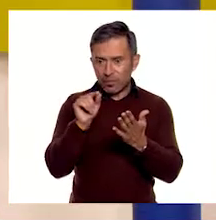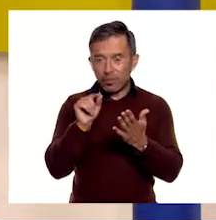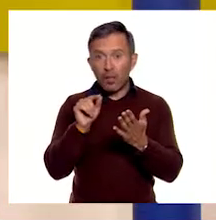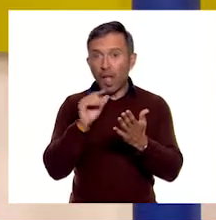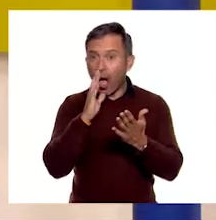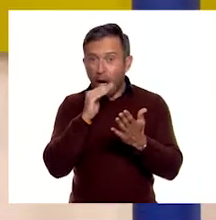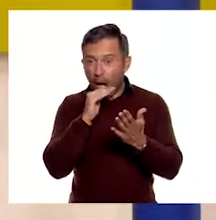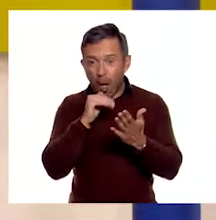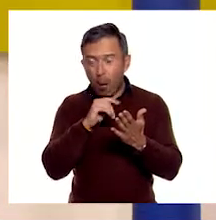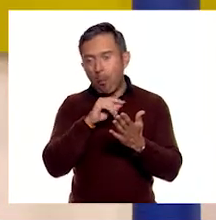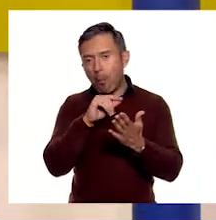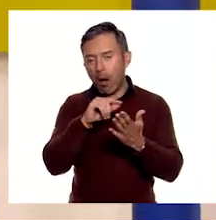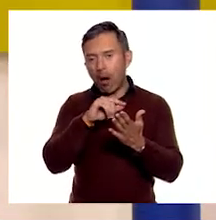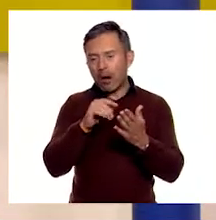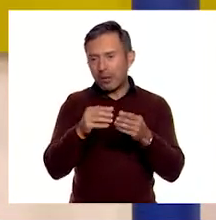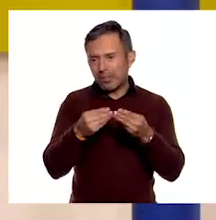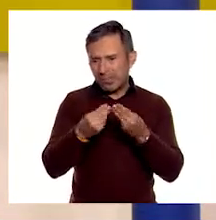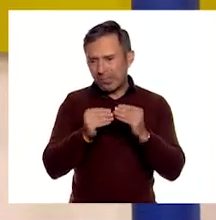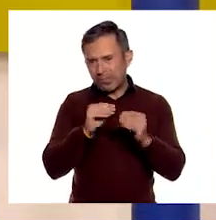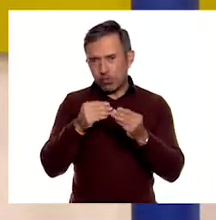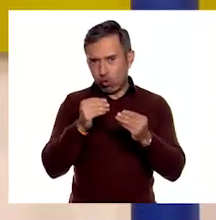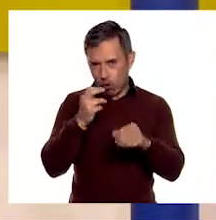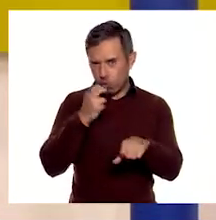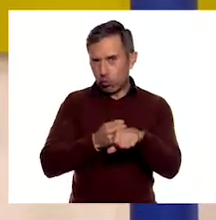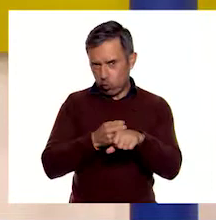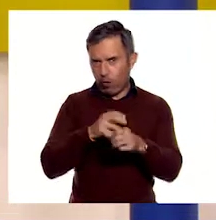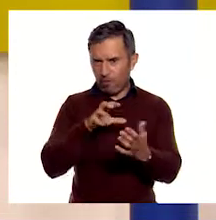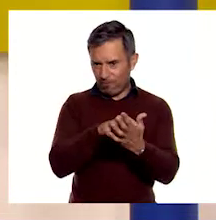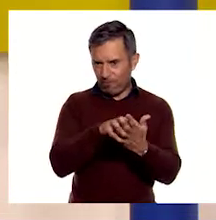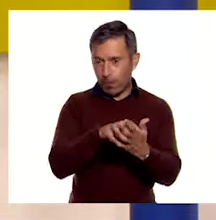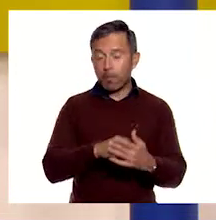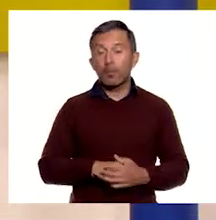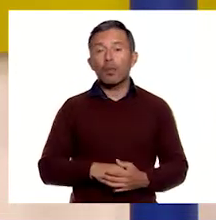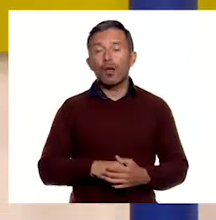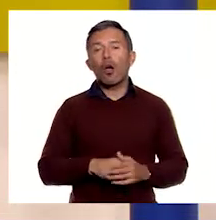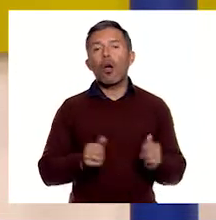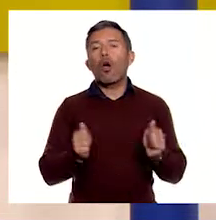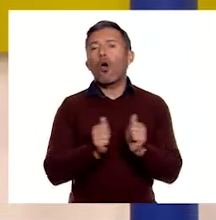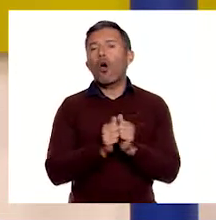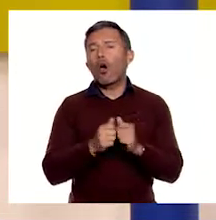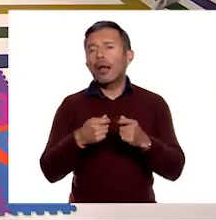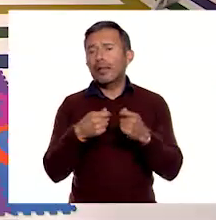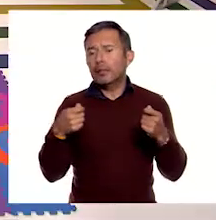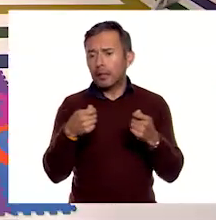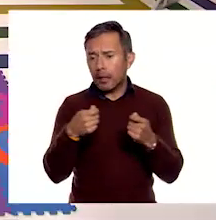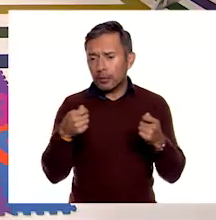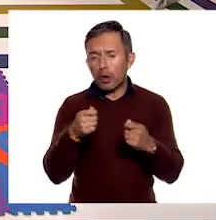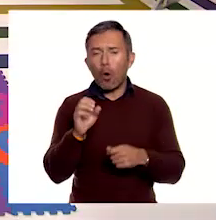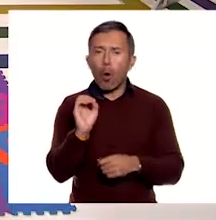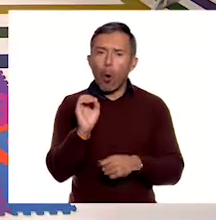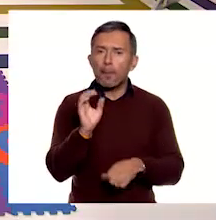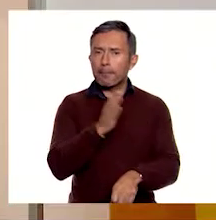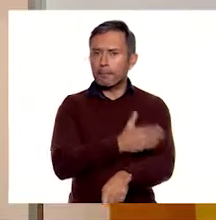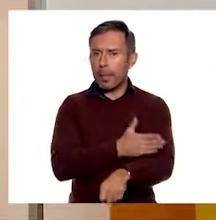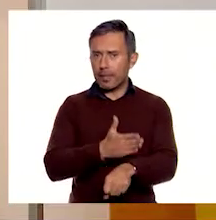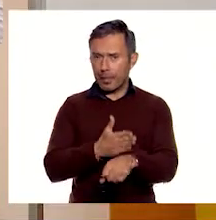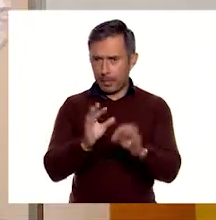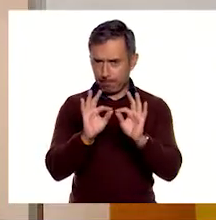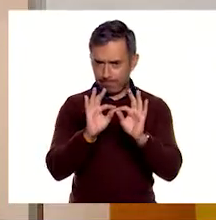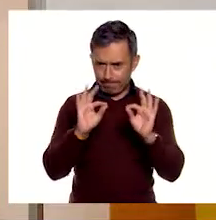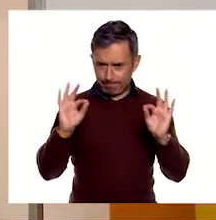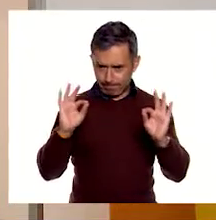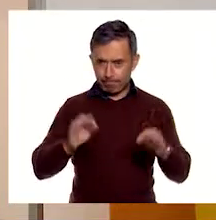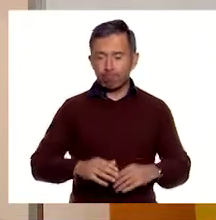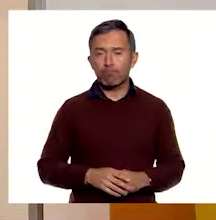muy aguadito. Muy bien, y lo podemos hacer con ligas. O con un pedazo de palitos. Palito de muy madera. Muy